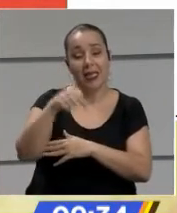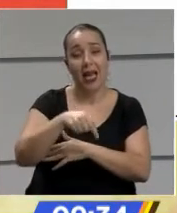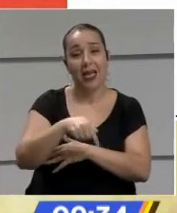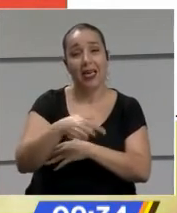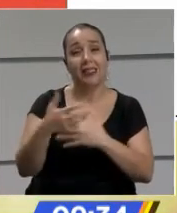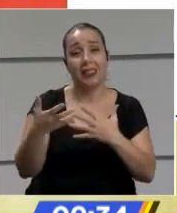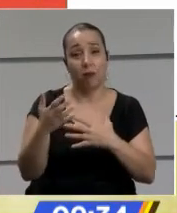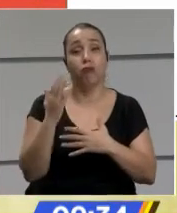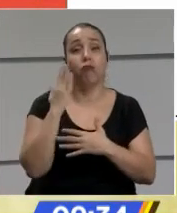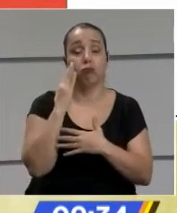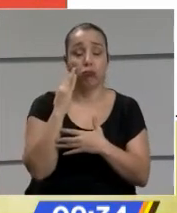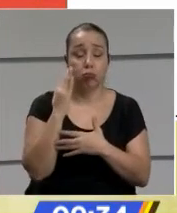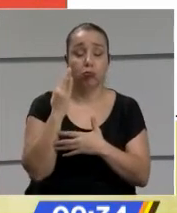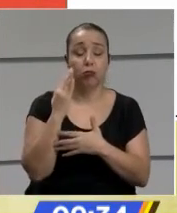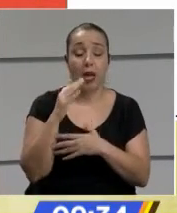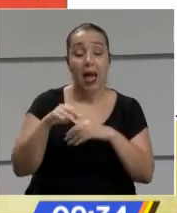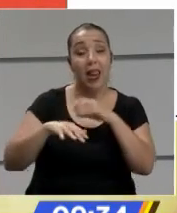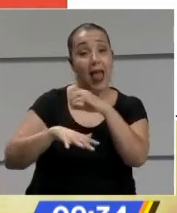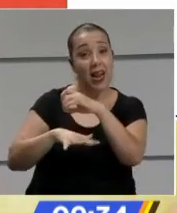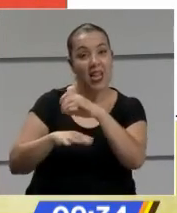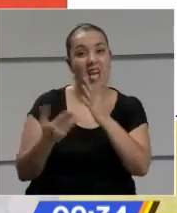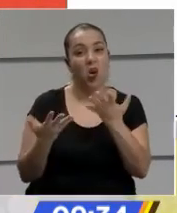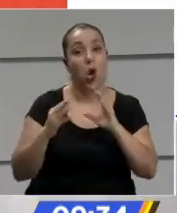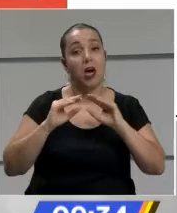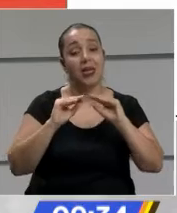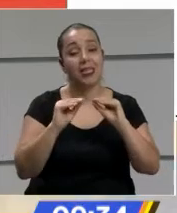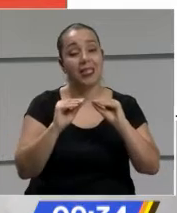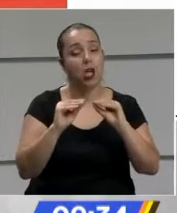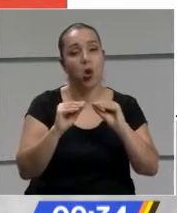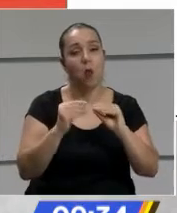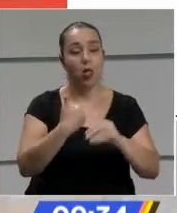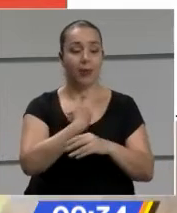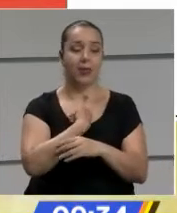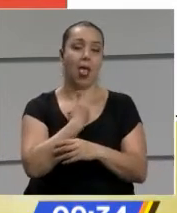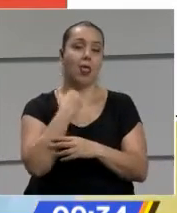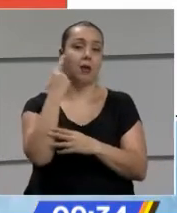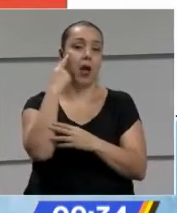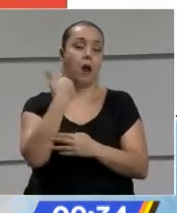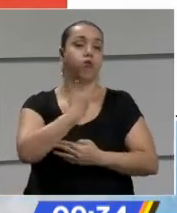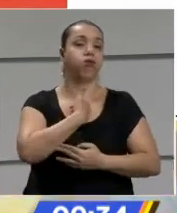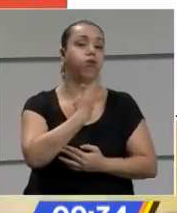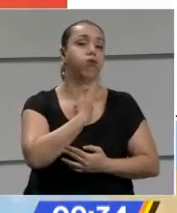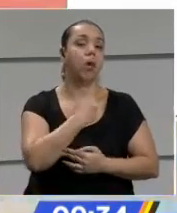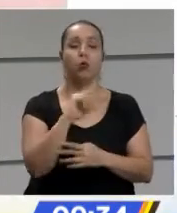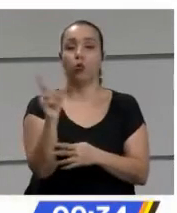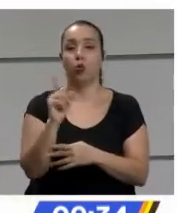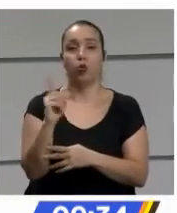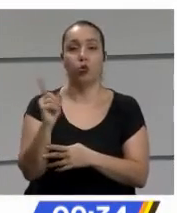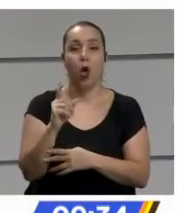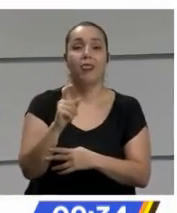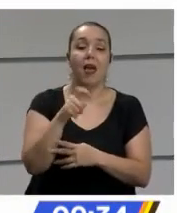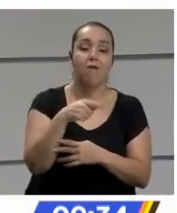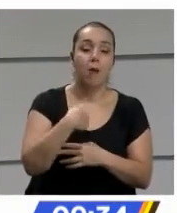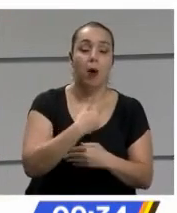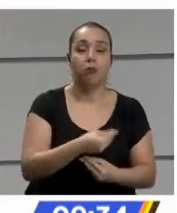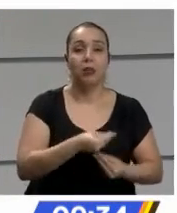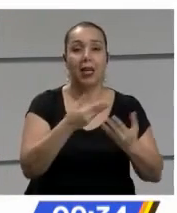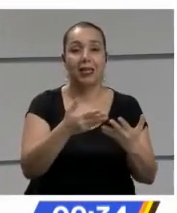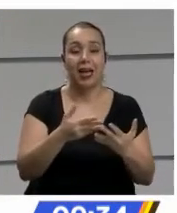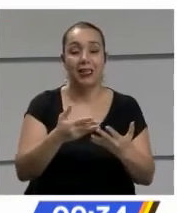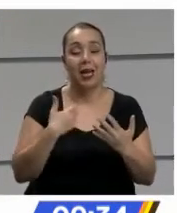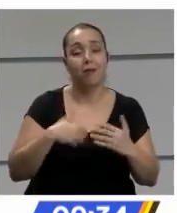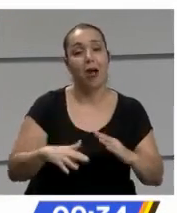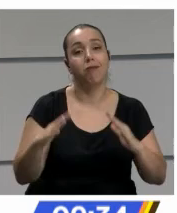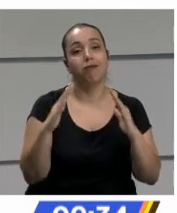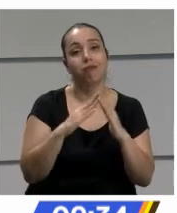Anansi, ¿qué es lo que nos enseña? Que uno no puede pensar solo en uno mismo, sino que tenemos que saber que al vivir en sociedad